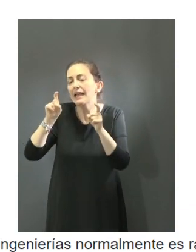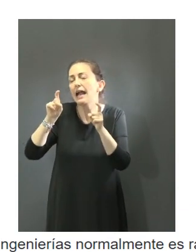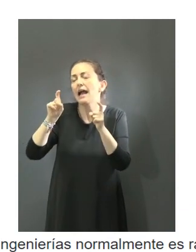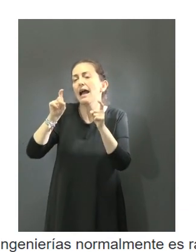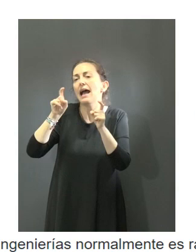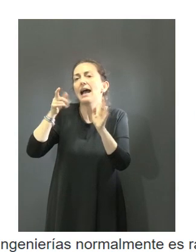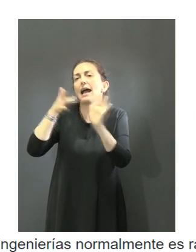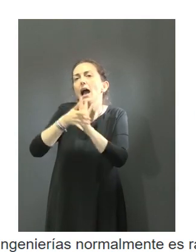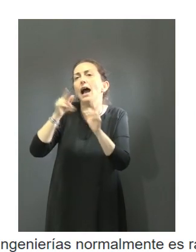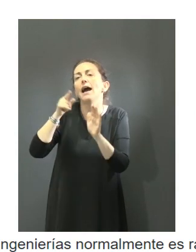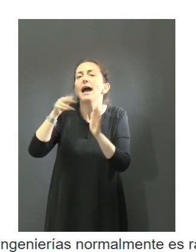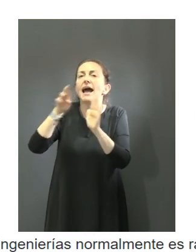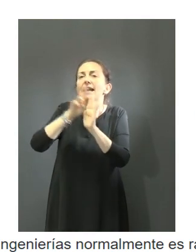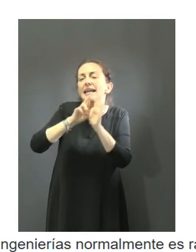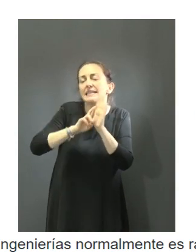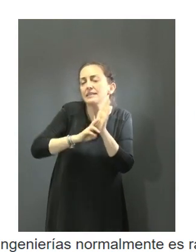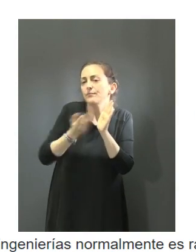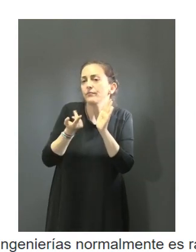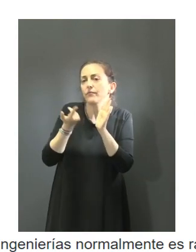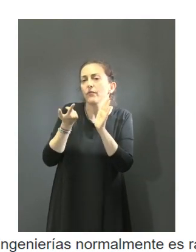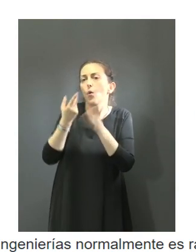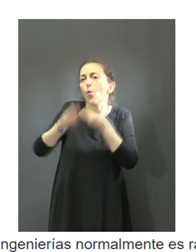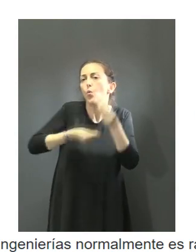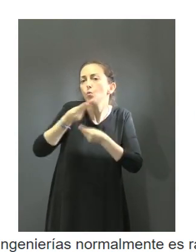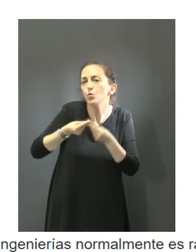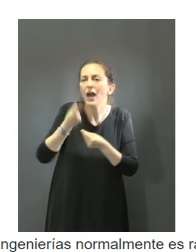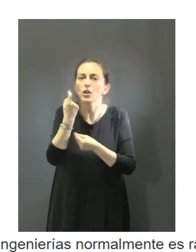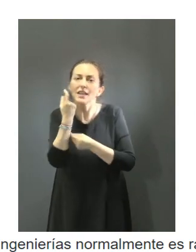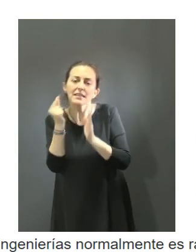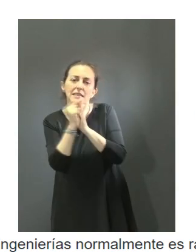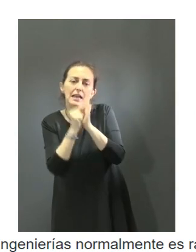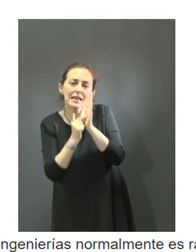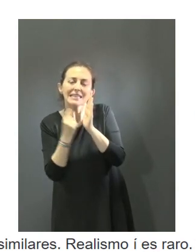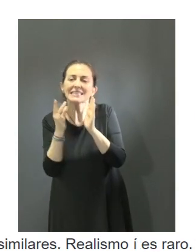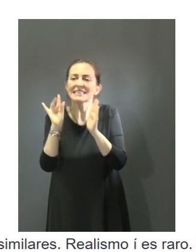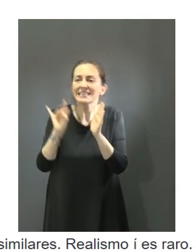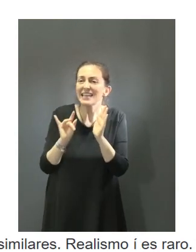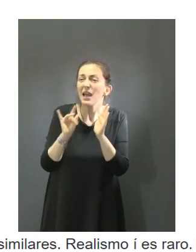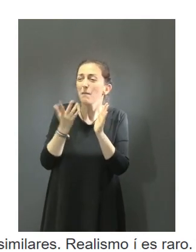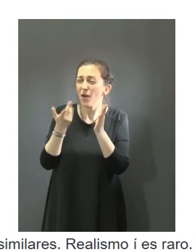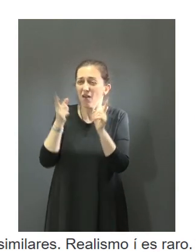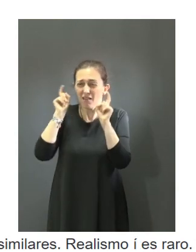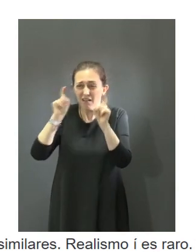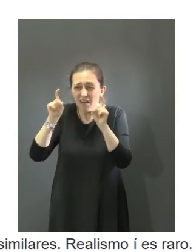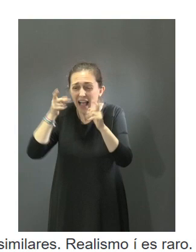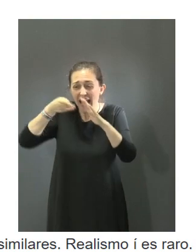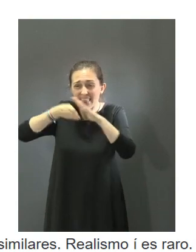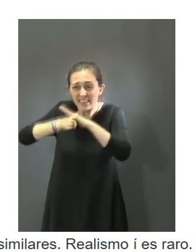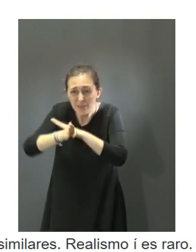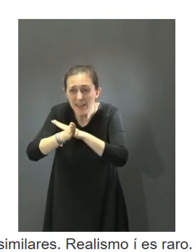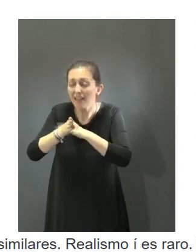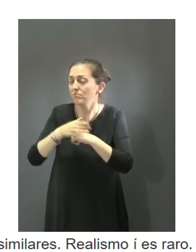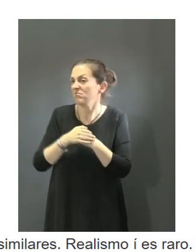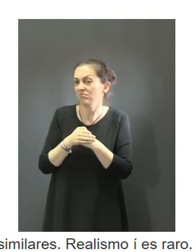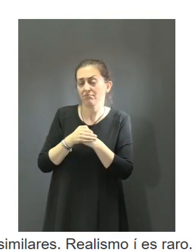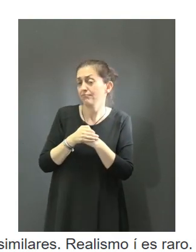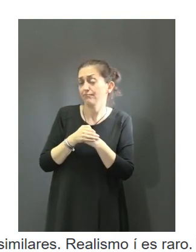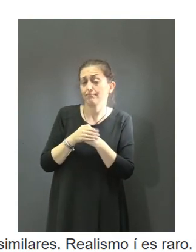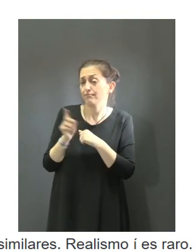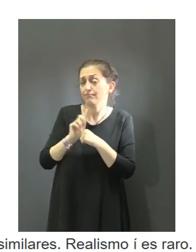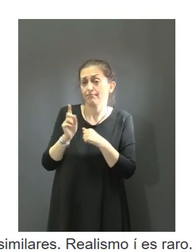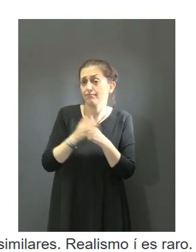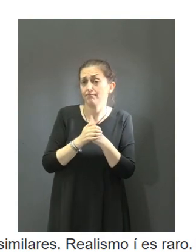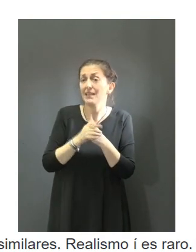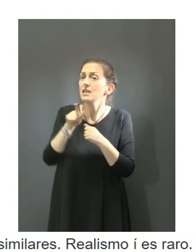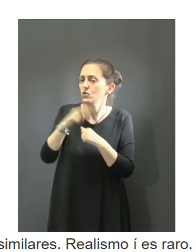oye, pues tú tienes que ver los requisitos de usuario y tal, pero nunca dentro de esos requisitos de usuario está como algo que se enseña inmediatamente el tema de accesibilidad y tal, ¿no? Y